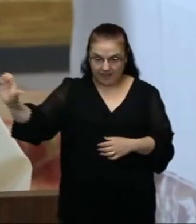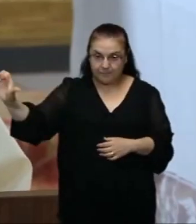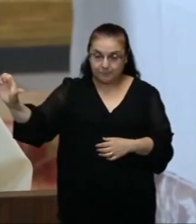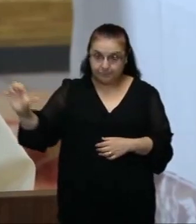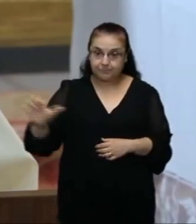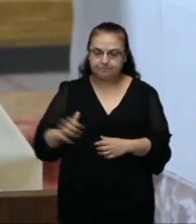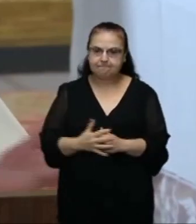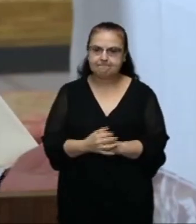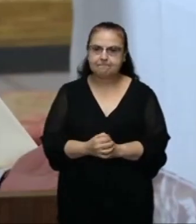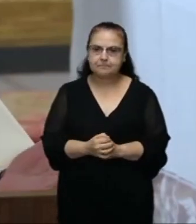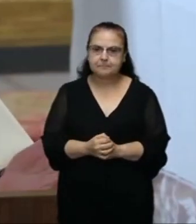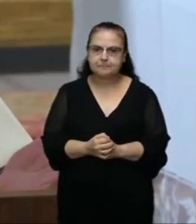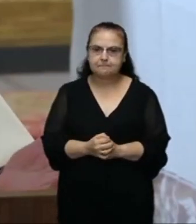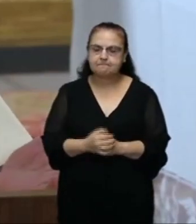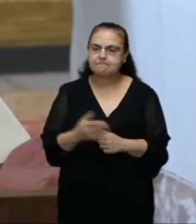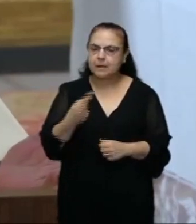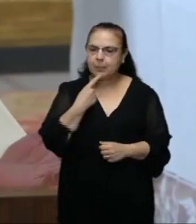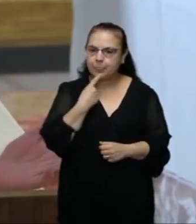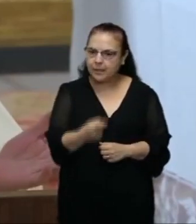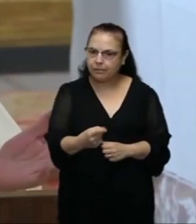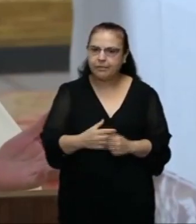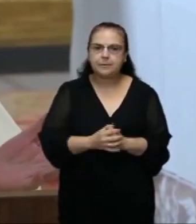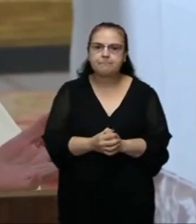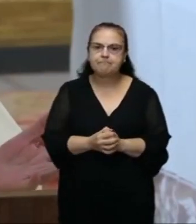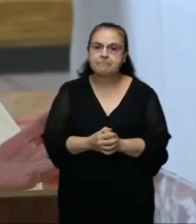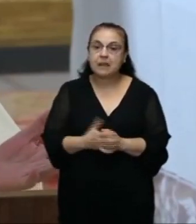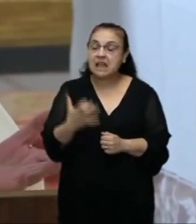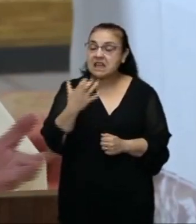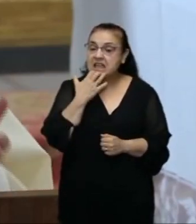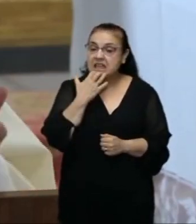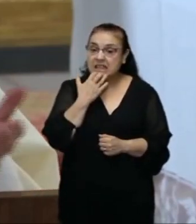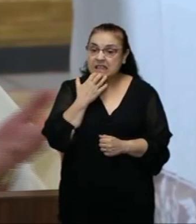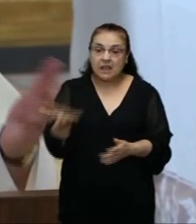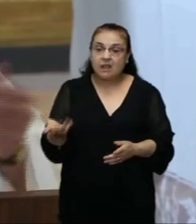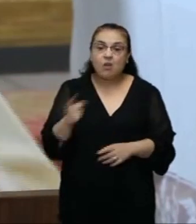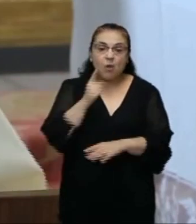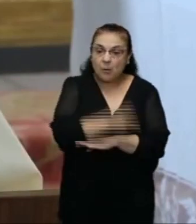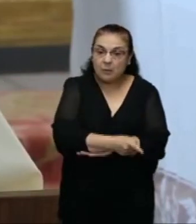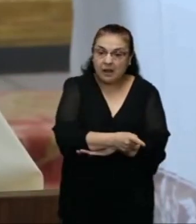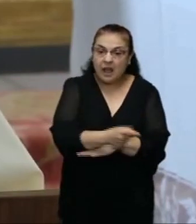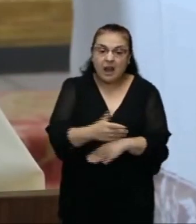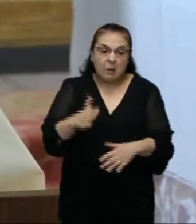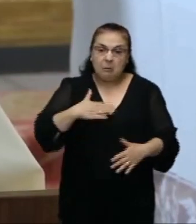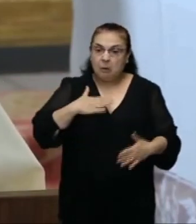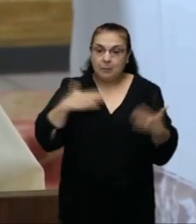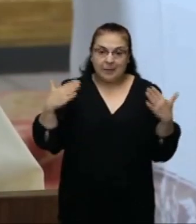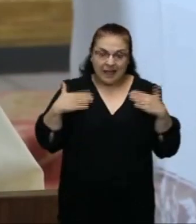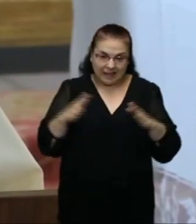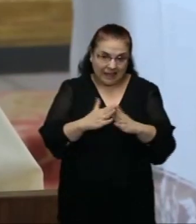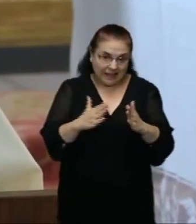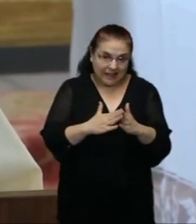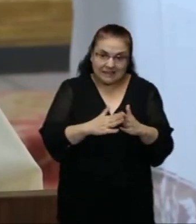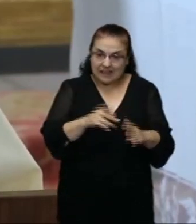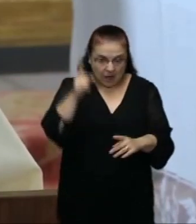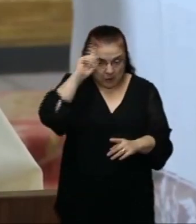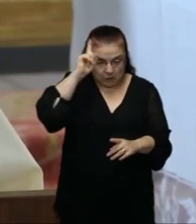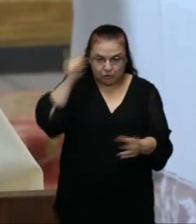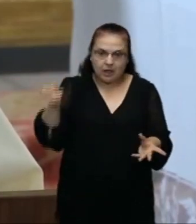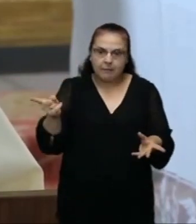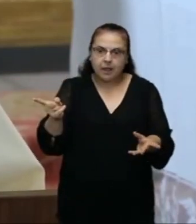profesa. Dice, si uno no sabe gobernar su propia casa, ¿cómo va a cuidar de la Iglesia de